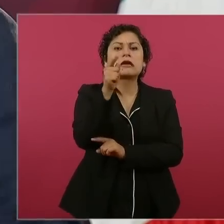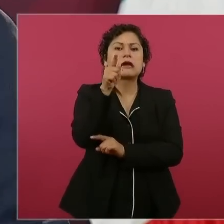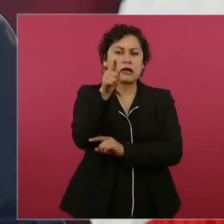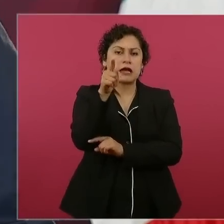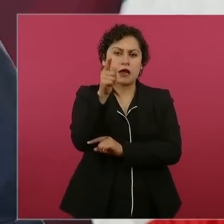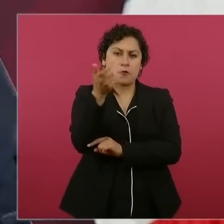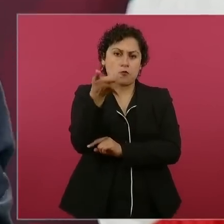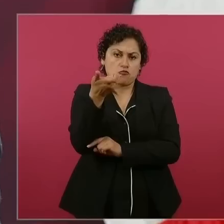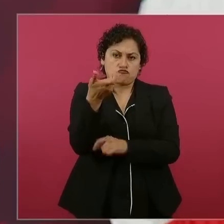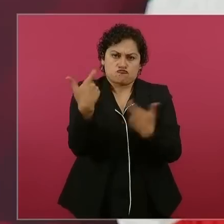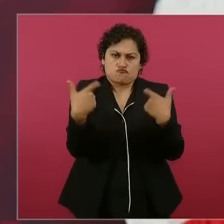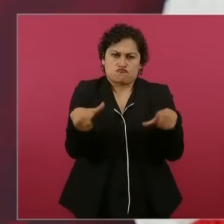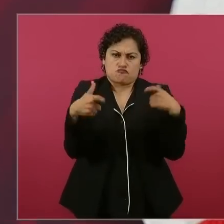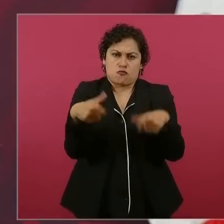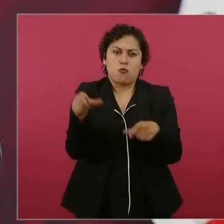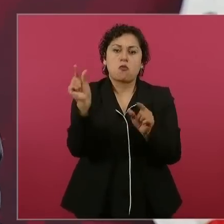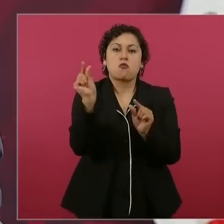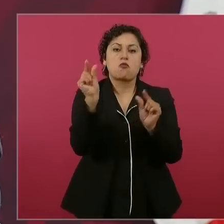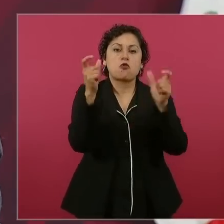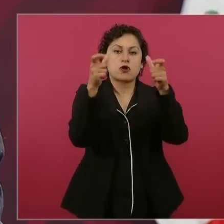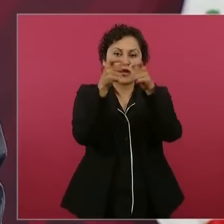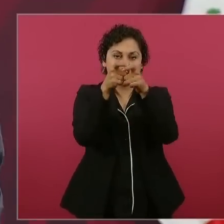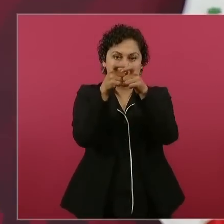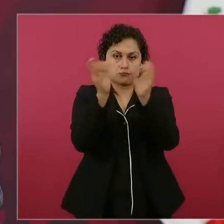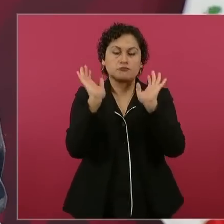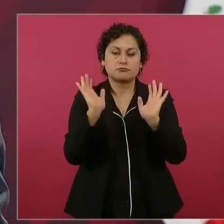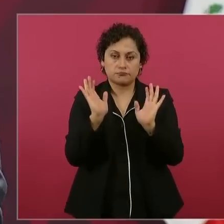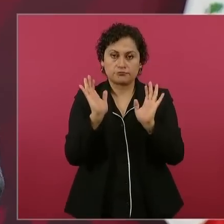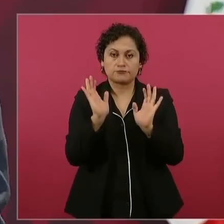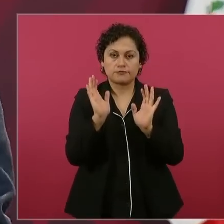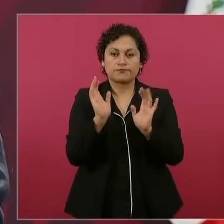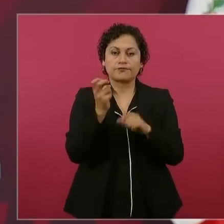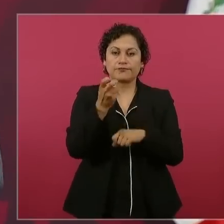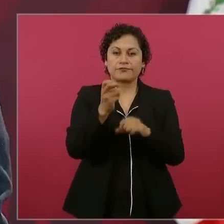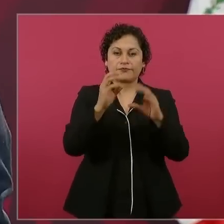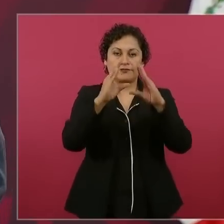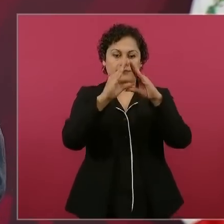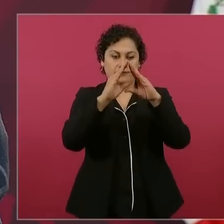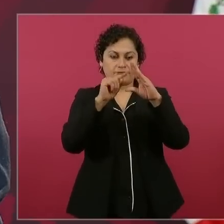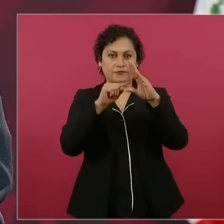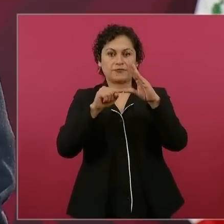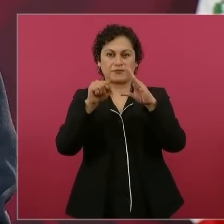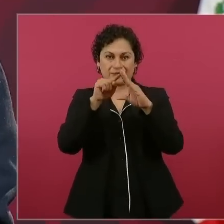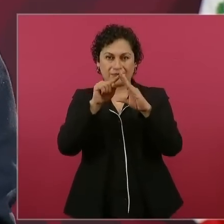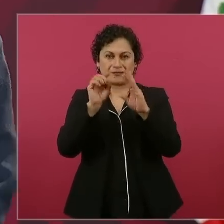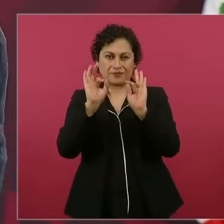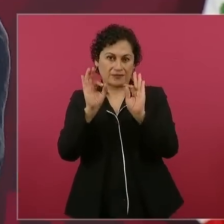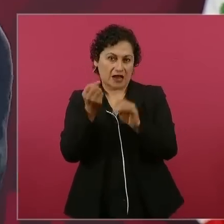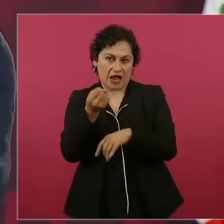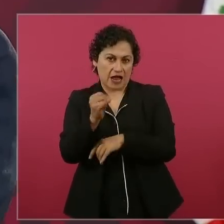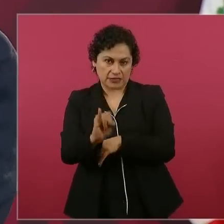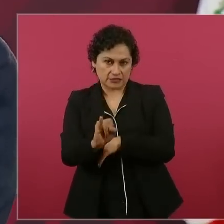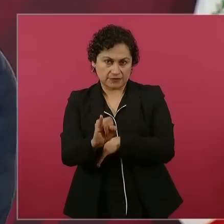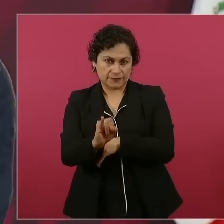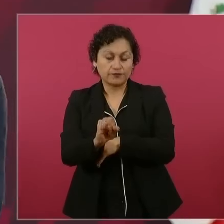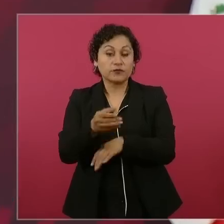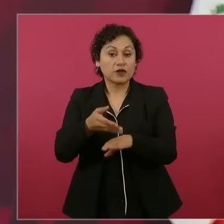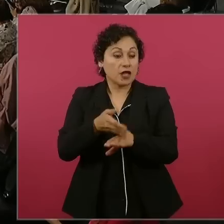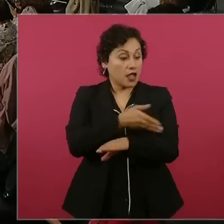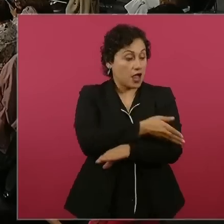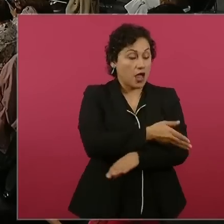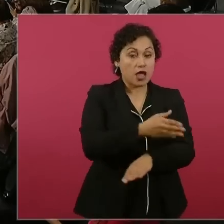¿Qué significaba el modelo económico neoliberal? Atender